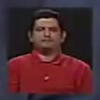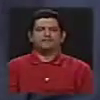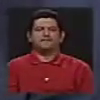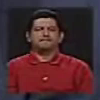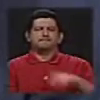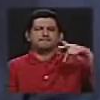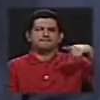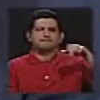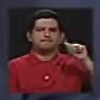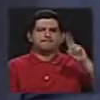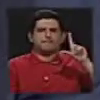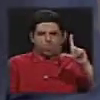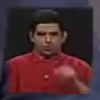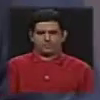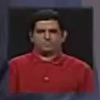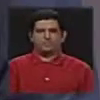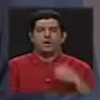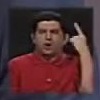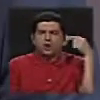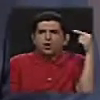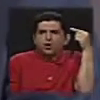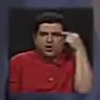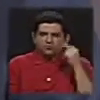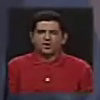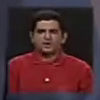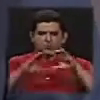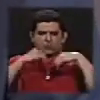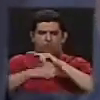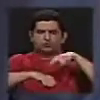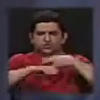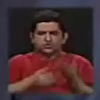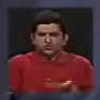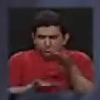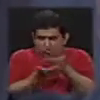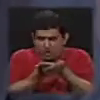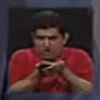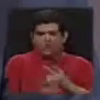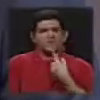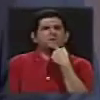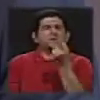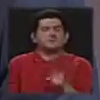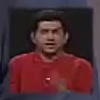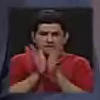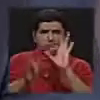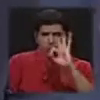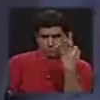Paul, el gobierno y el Consejo Nacional de Concesiones han expresado